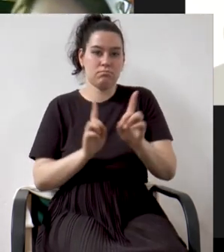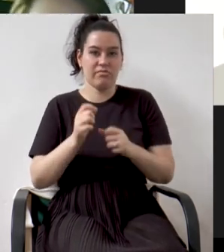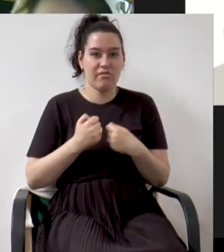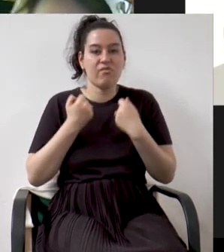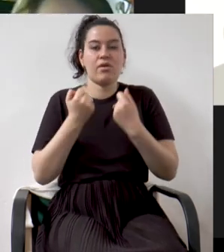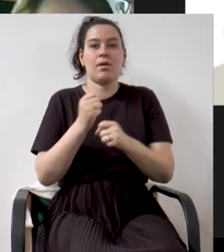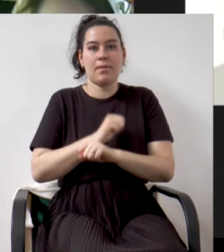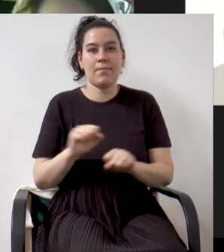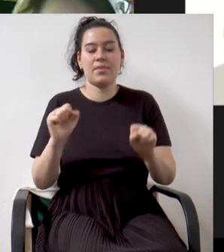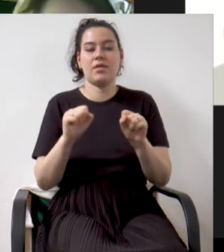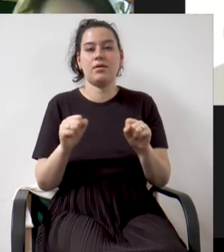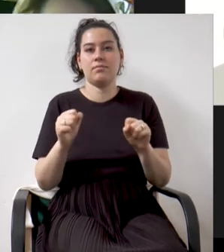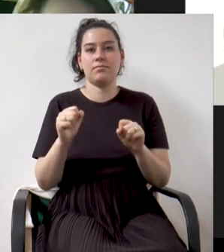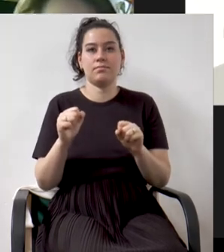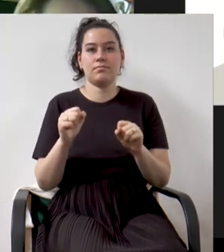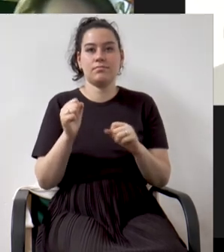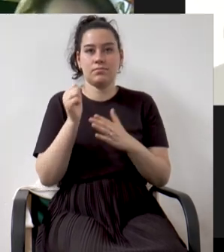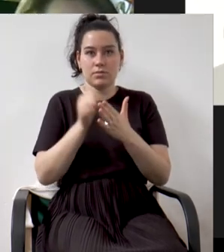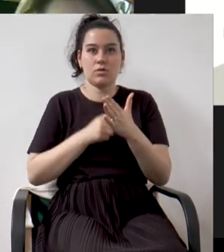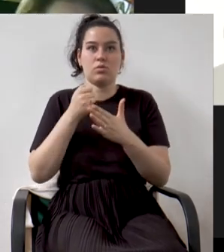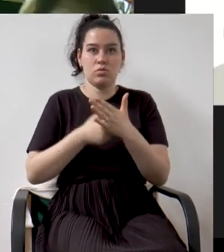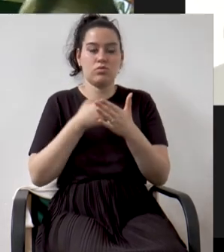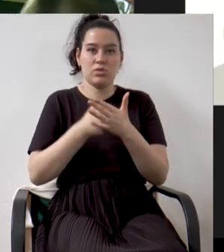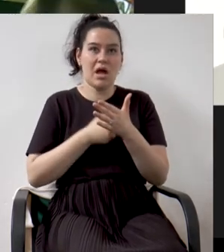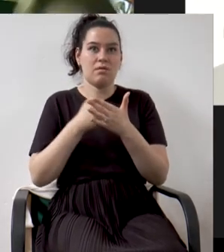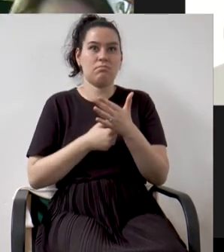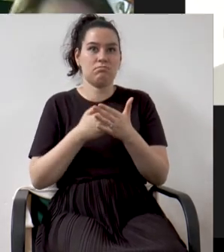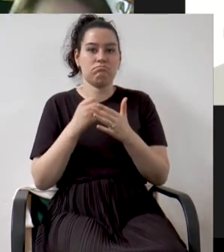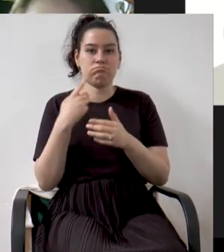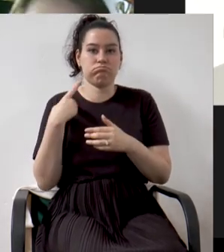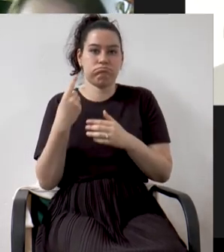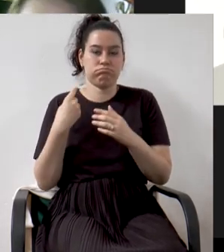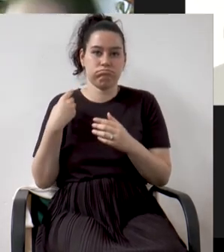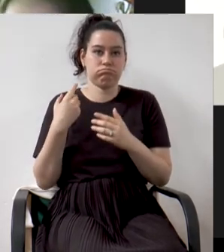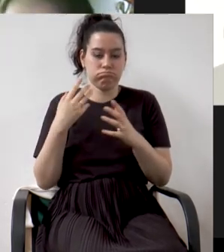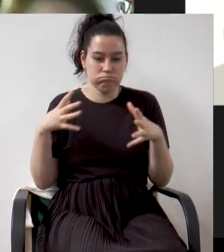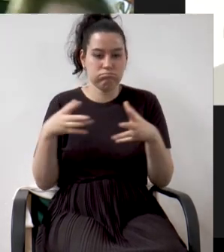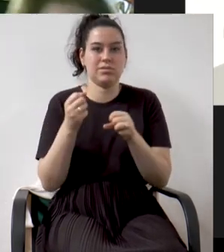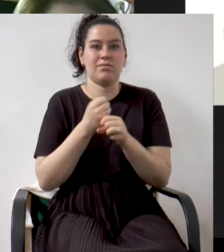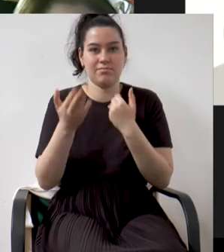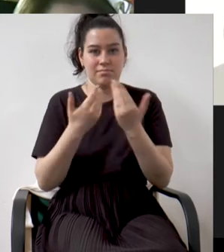para poder pasar nosotros a tener la dirección de esto. Creo que ya me pasé.